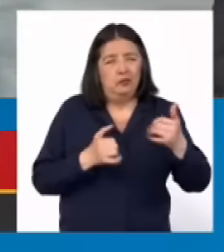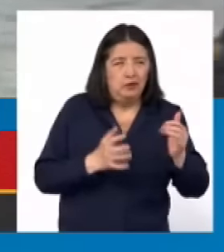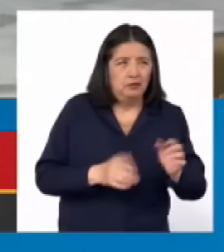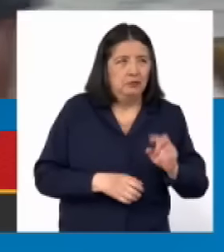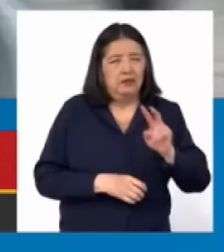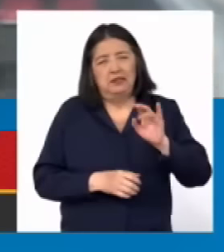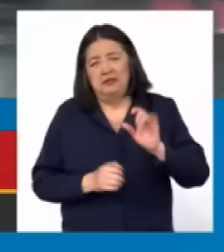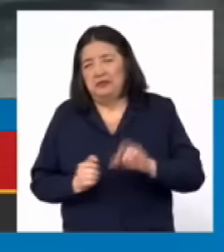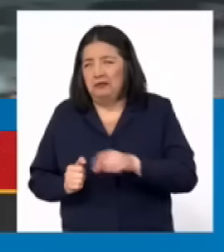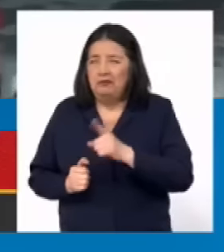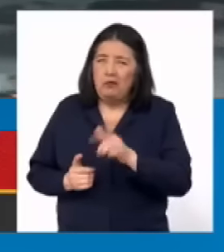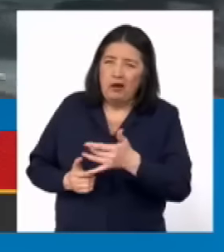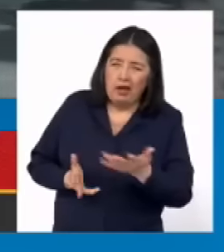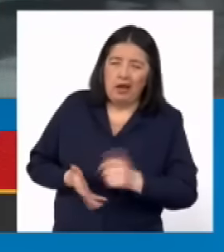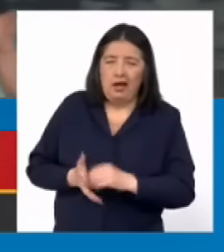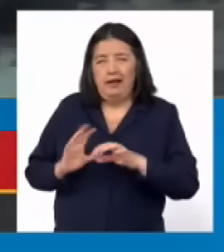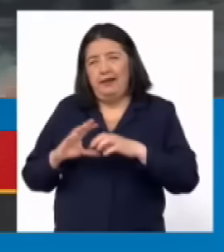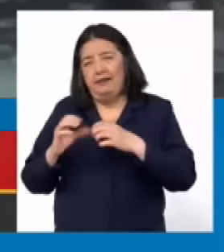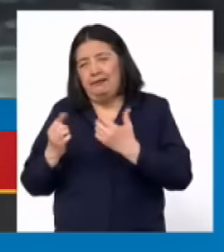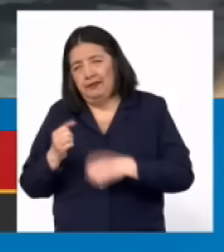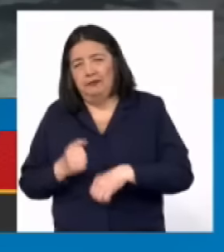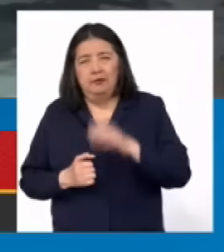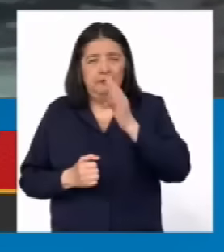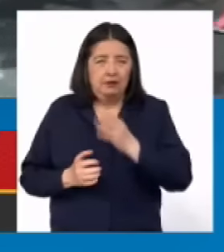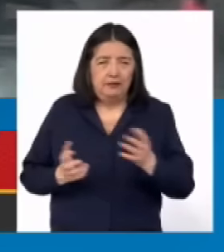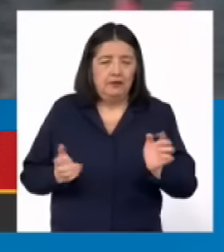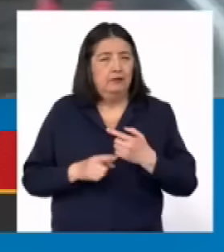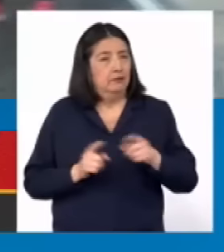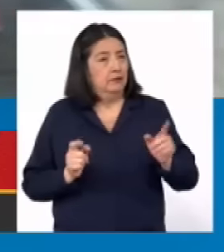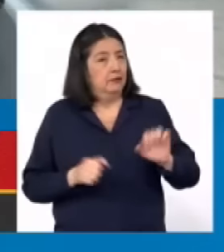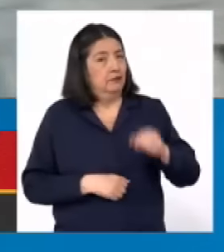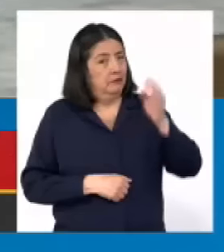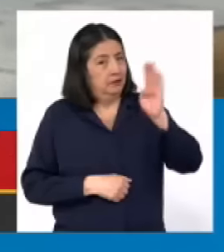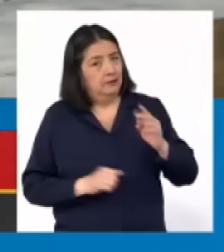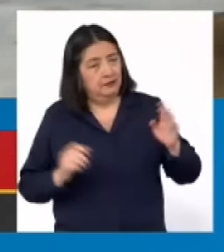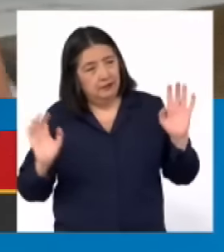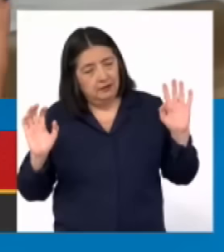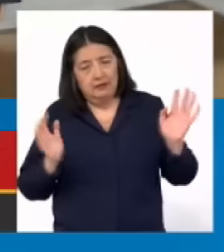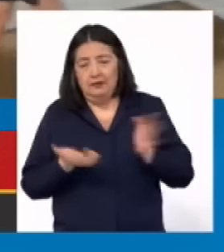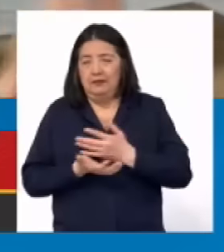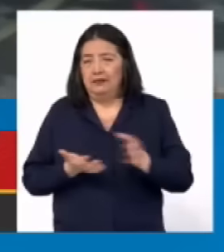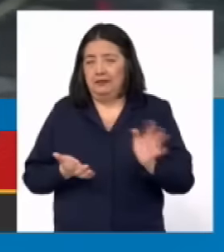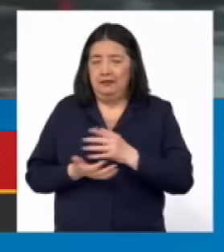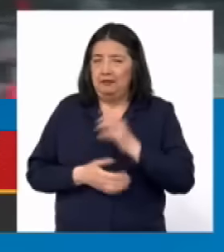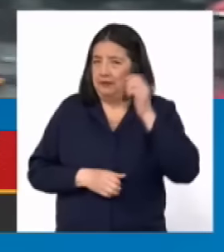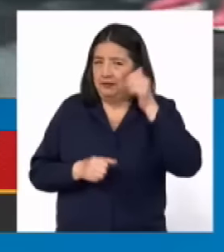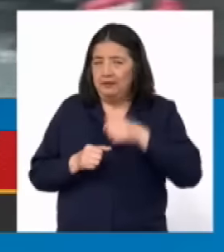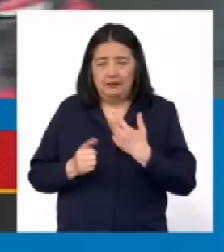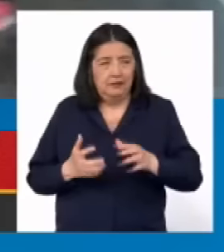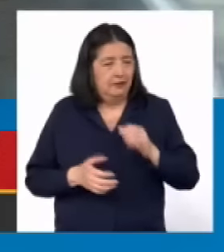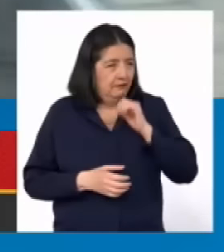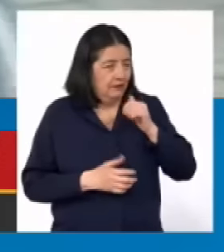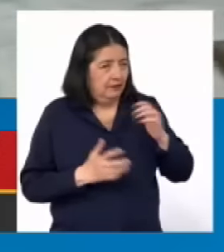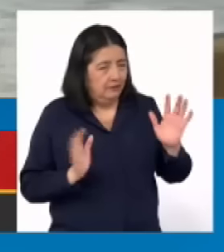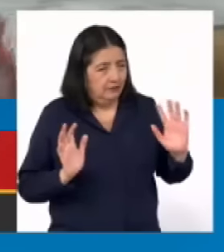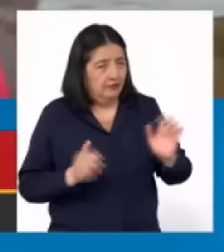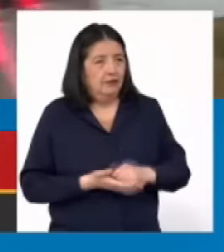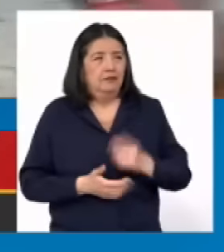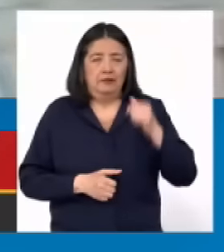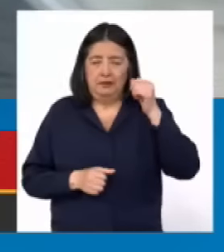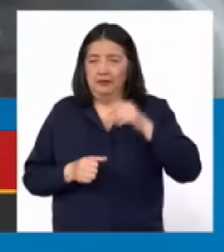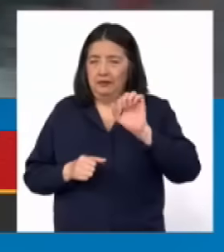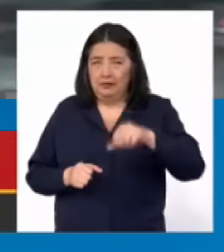falta algún jugador importante de la selección brasileña, sí, pero es Brasil. Y nadie se va a acordar de quién estuvo ausente. Nos vamos a